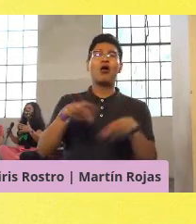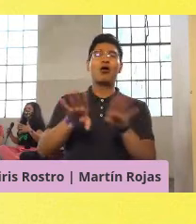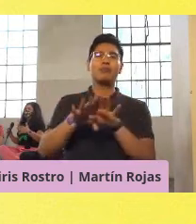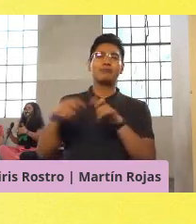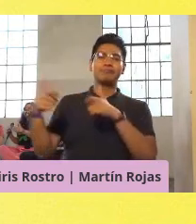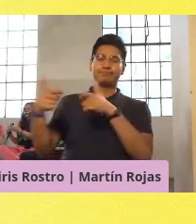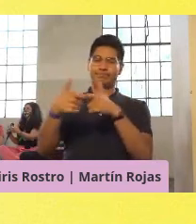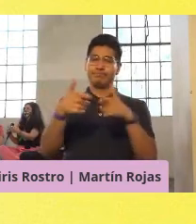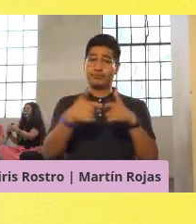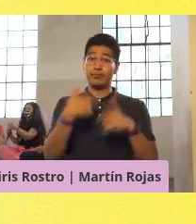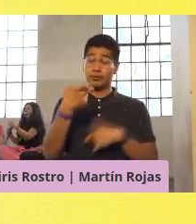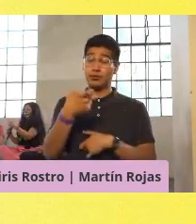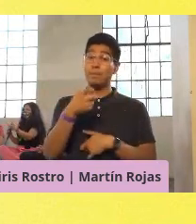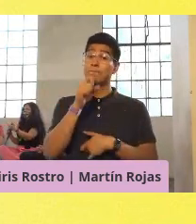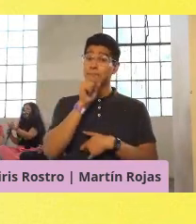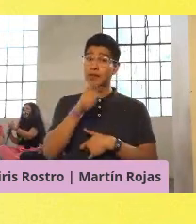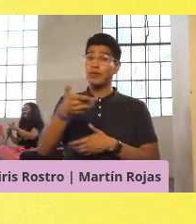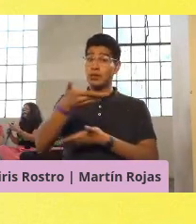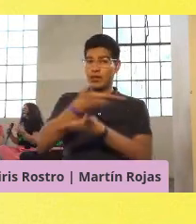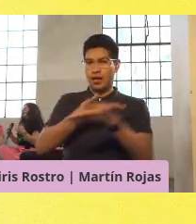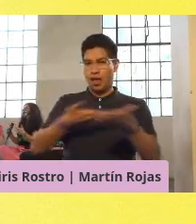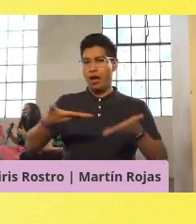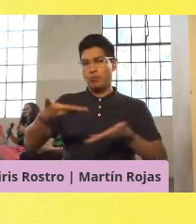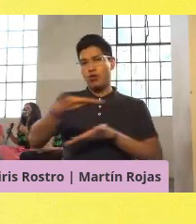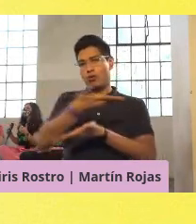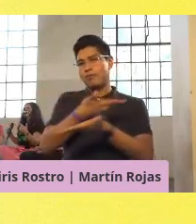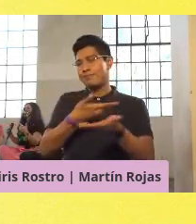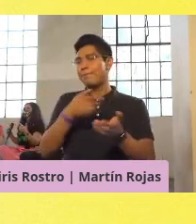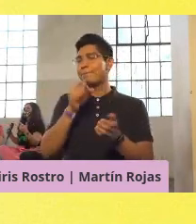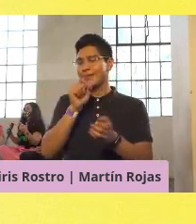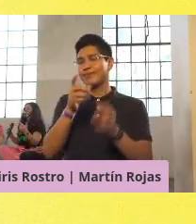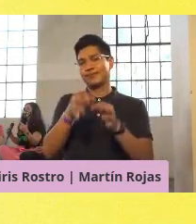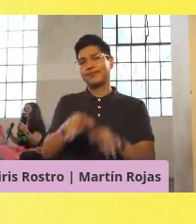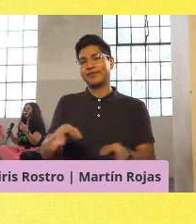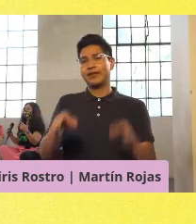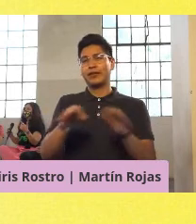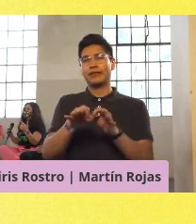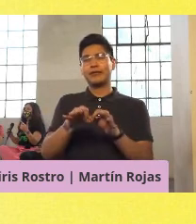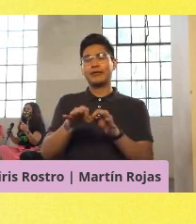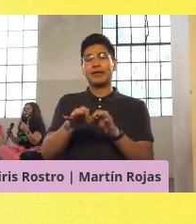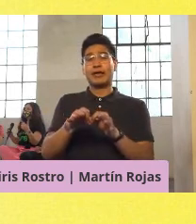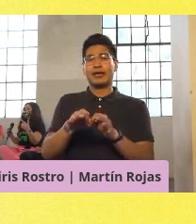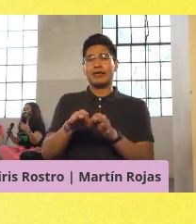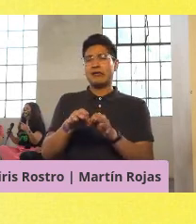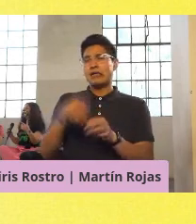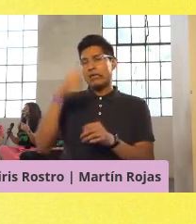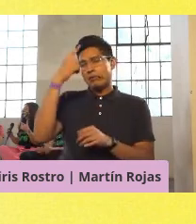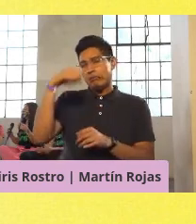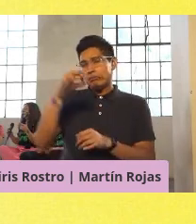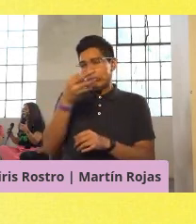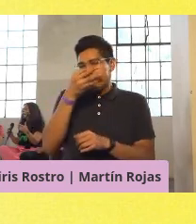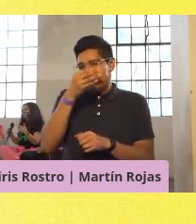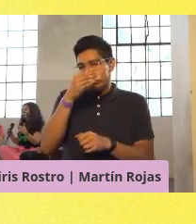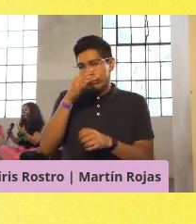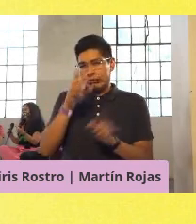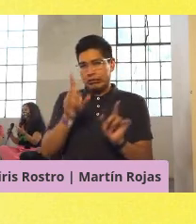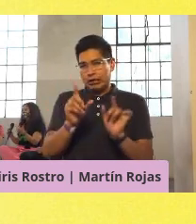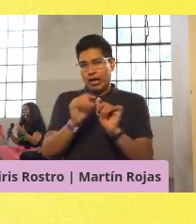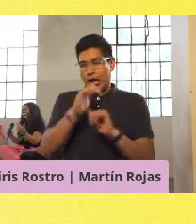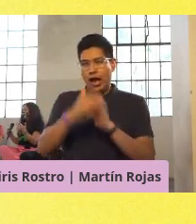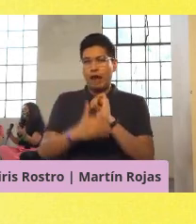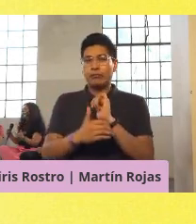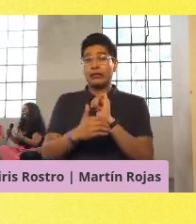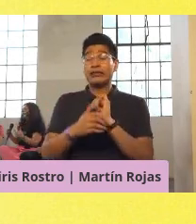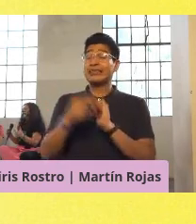también este intercambio. Y para cerrar, me parece súper interesante lo que decías en cuestión de ir buscando otros métodos de